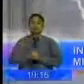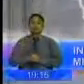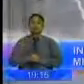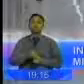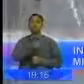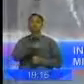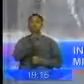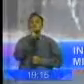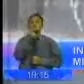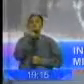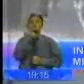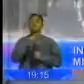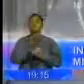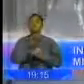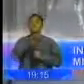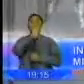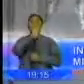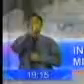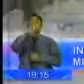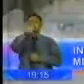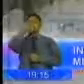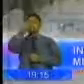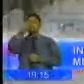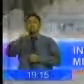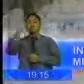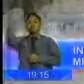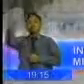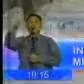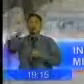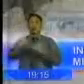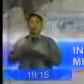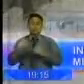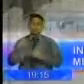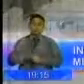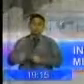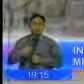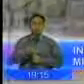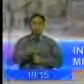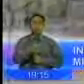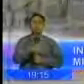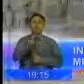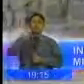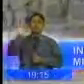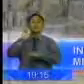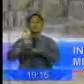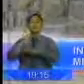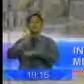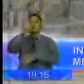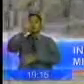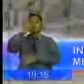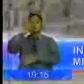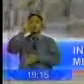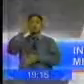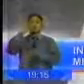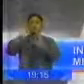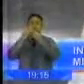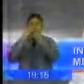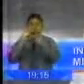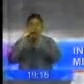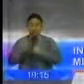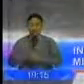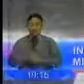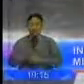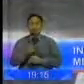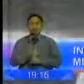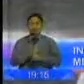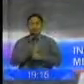inversión en esta central es de más de 479 millones de dólares y abastece con energía eléctrica a 222 mil familias y aporta además al